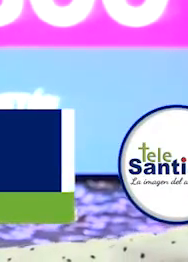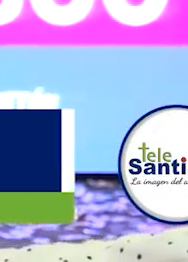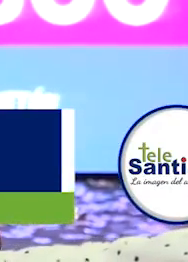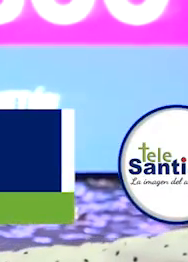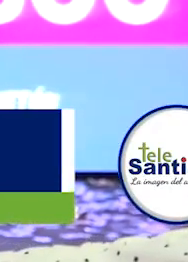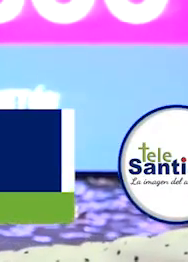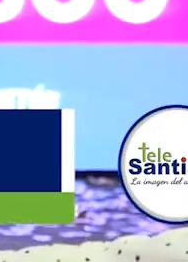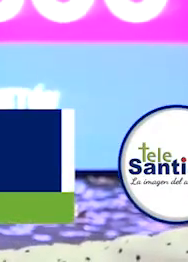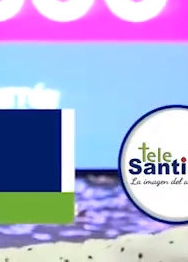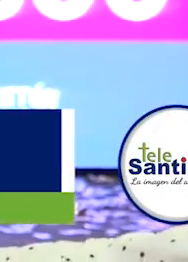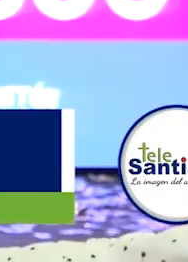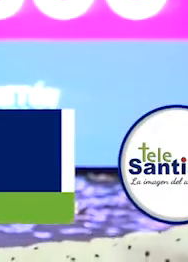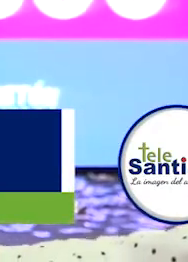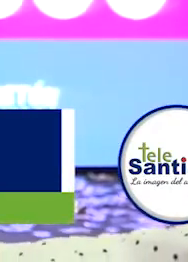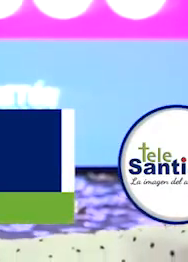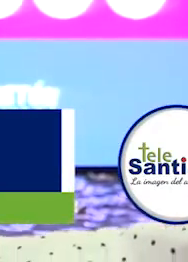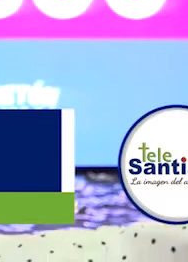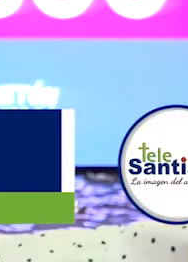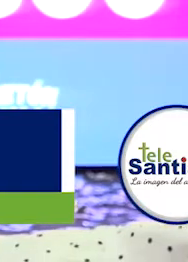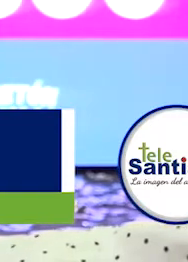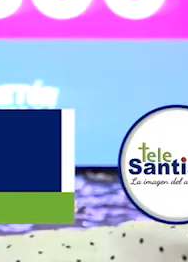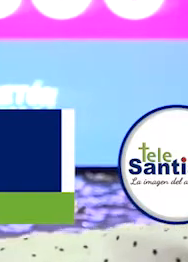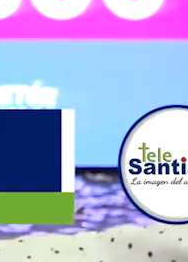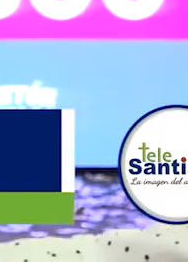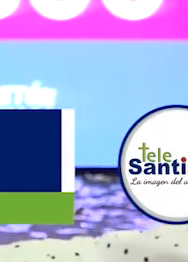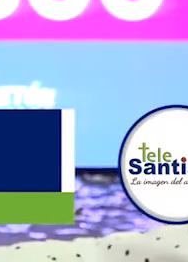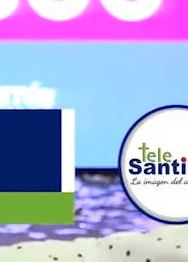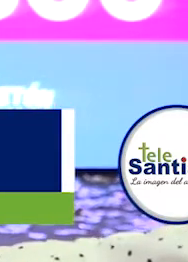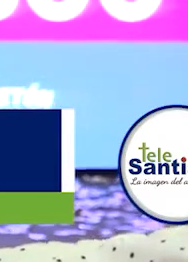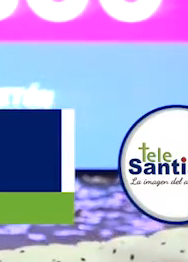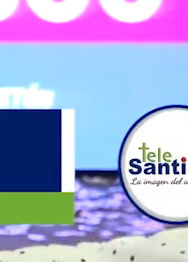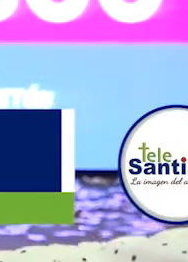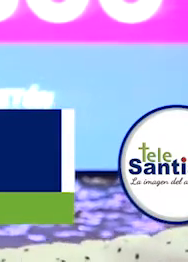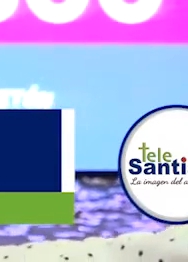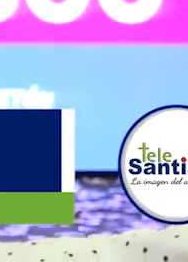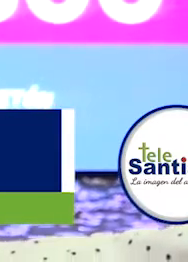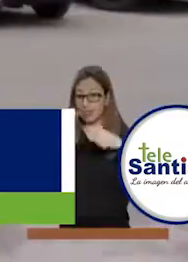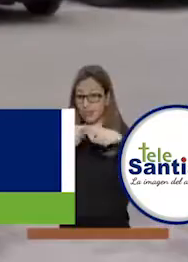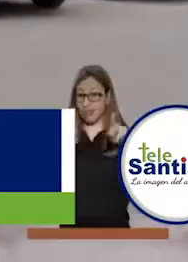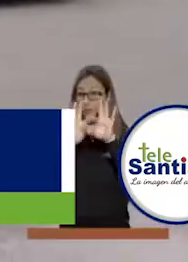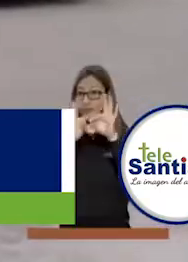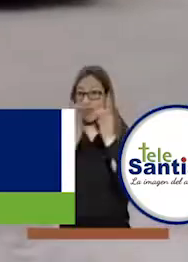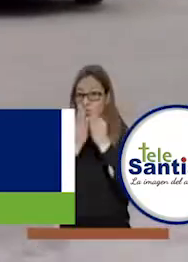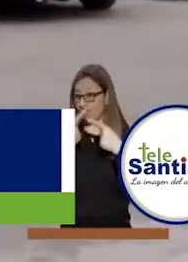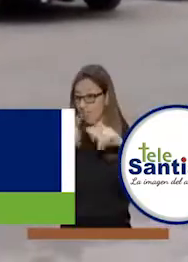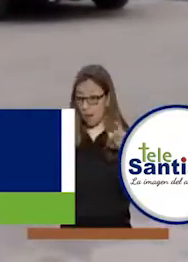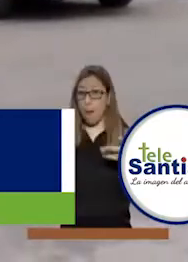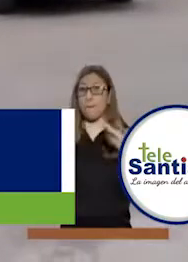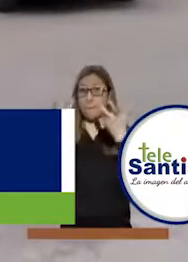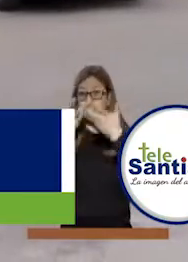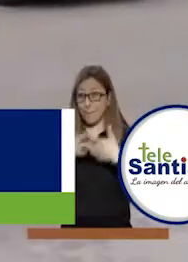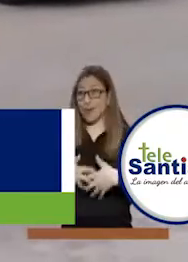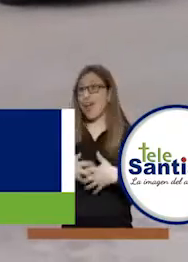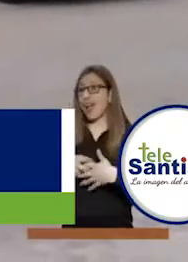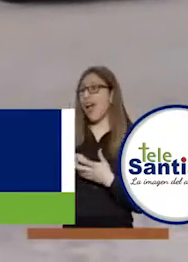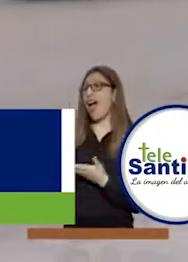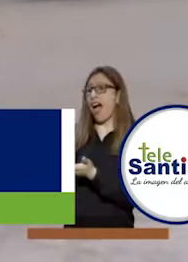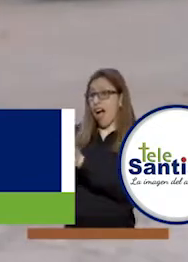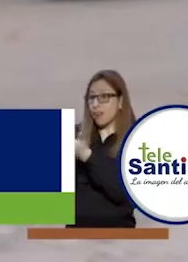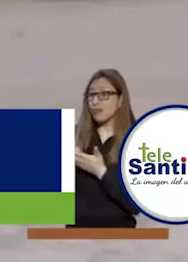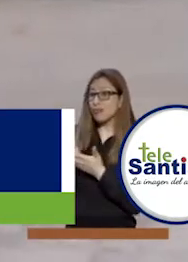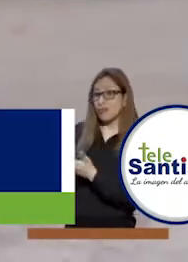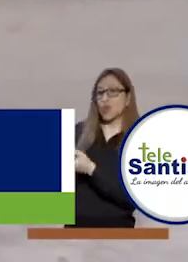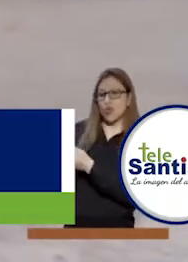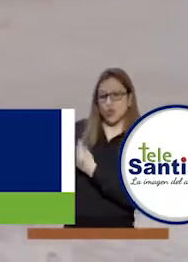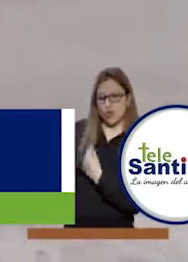está entre dinero y ayudas alimentarias que se van a traducir en bienestar para toda la gente. Aunque la UNETON por la Vida tuvo lugar el pasado 22 de